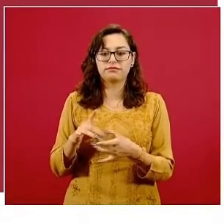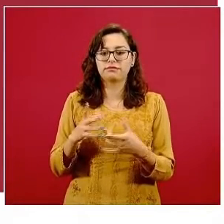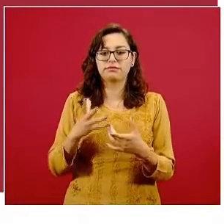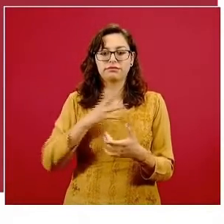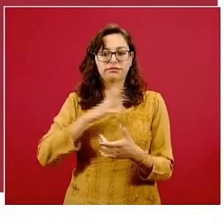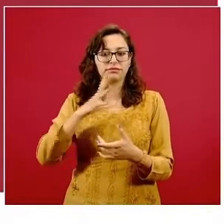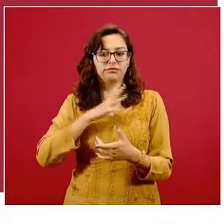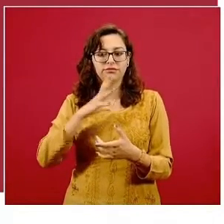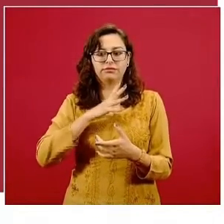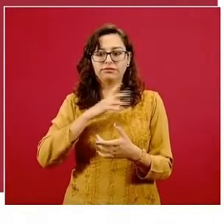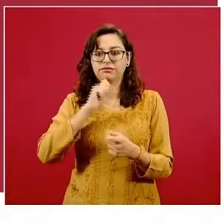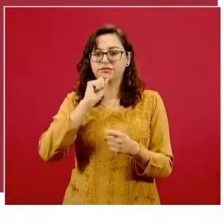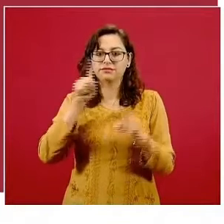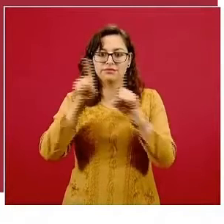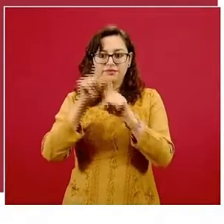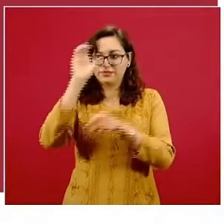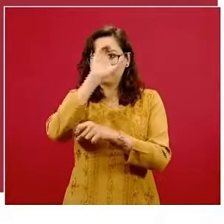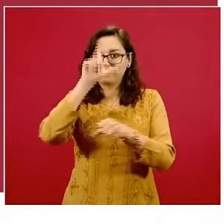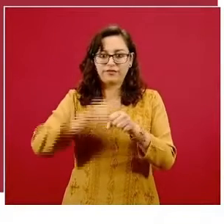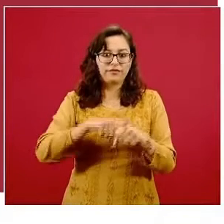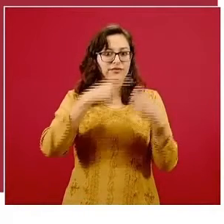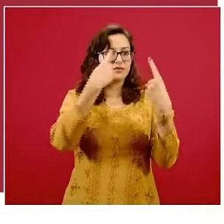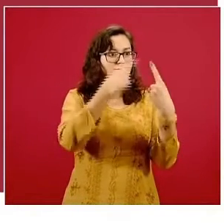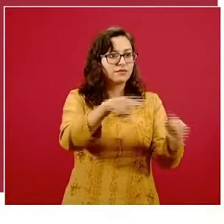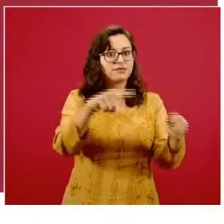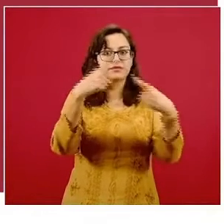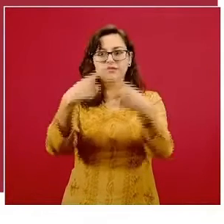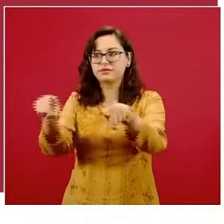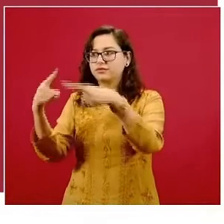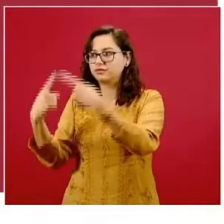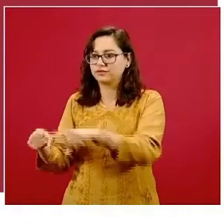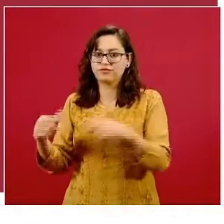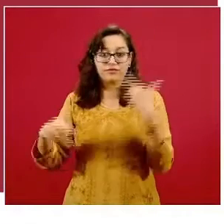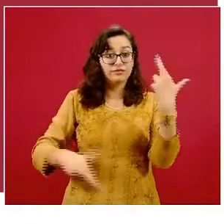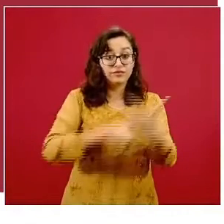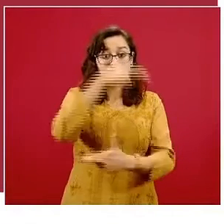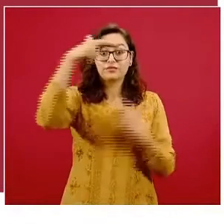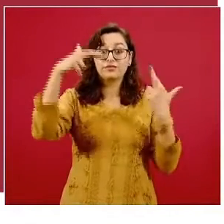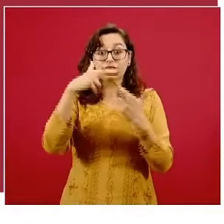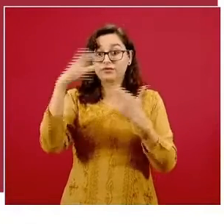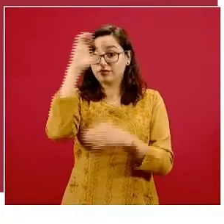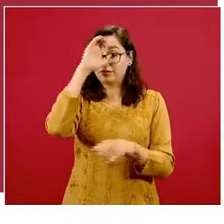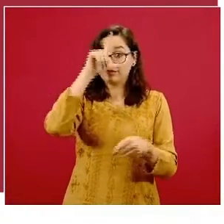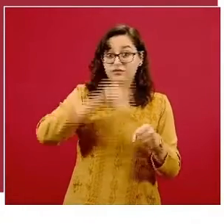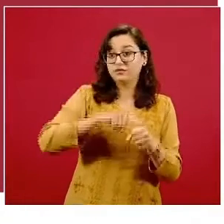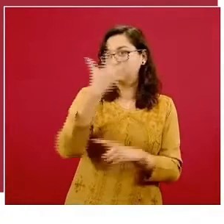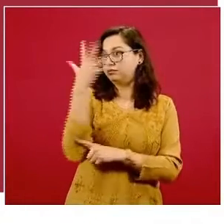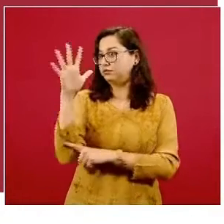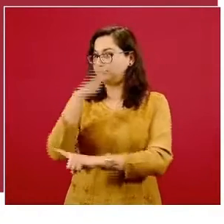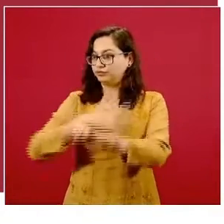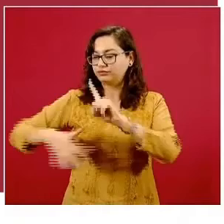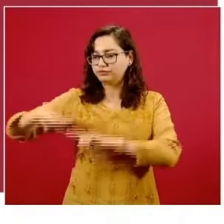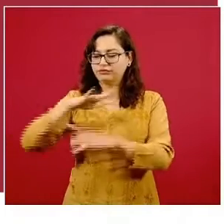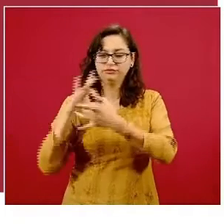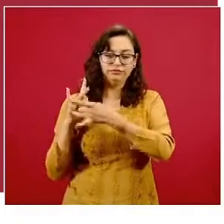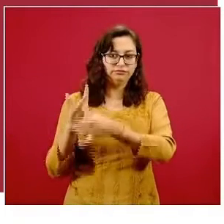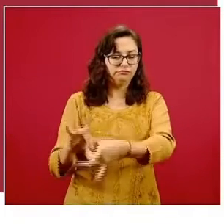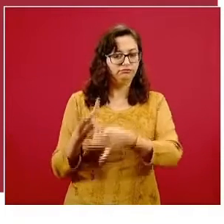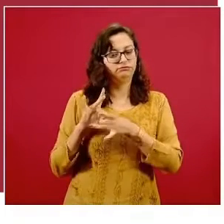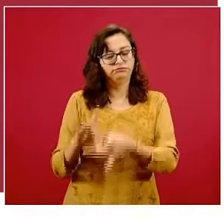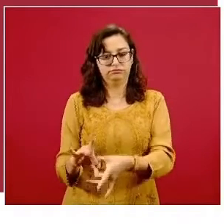diversidad también de culturas, es decir, son regiones bioculturales en donde la diversidad